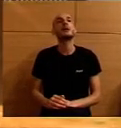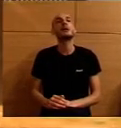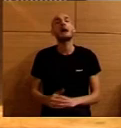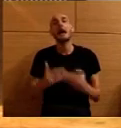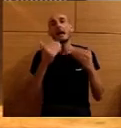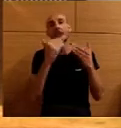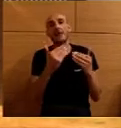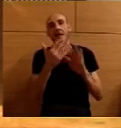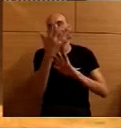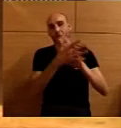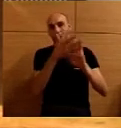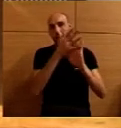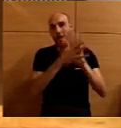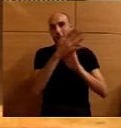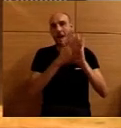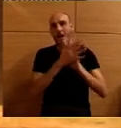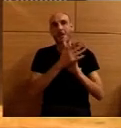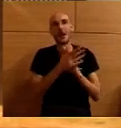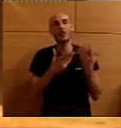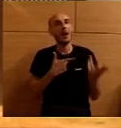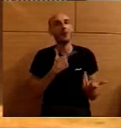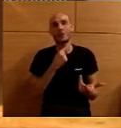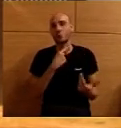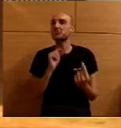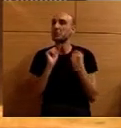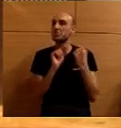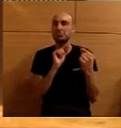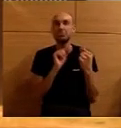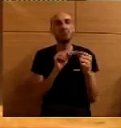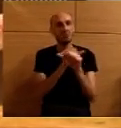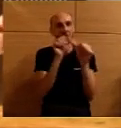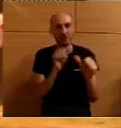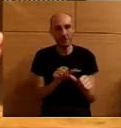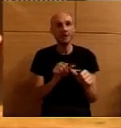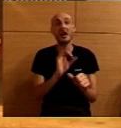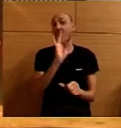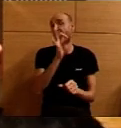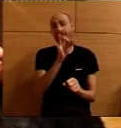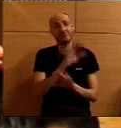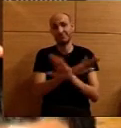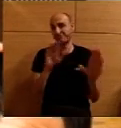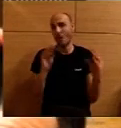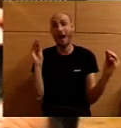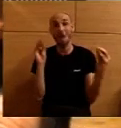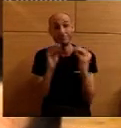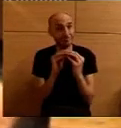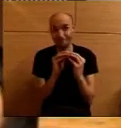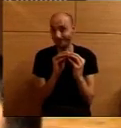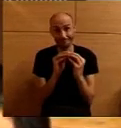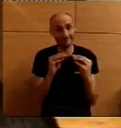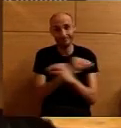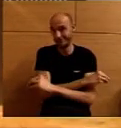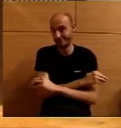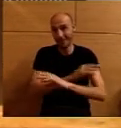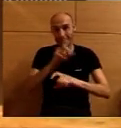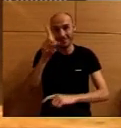del compañero. Siempre es un gusto debatir con él y es cierto que no nos vamos a poner de acuerdo en este punto. Va